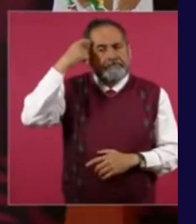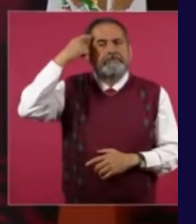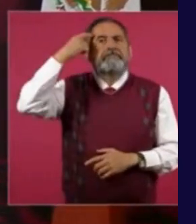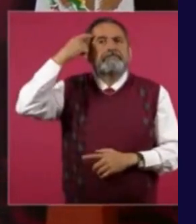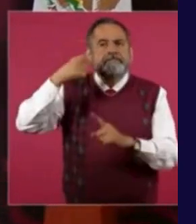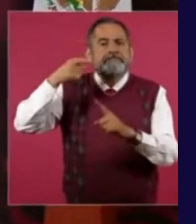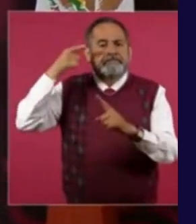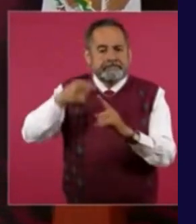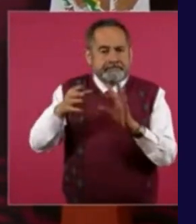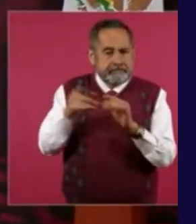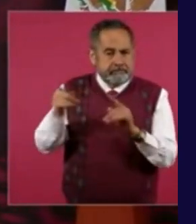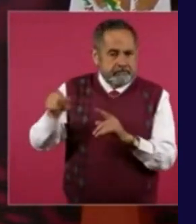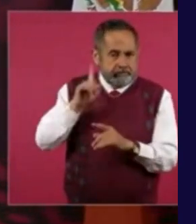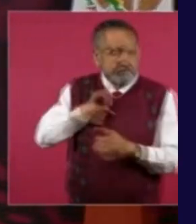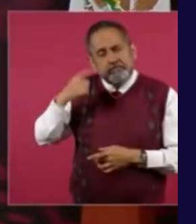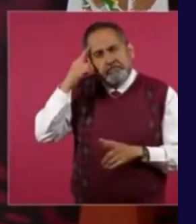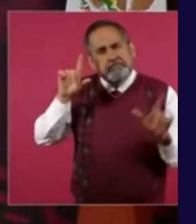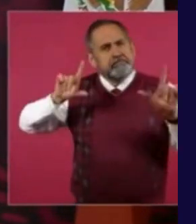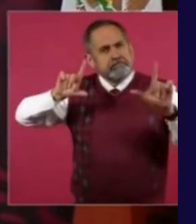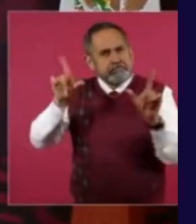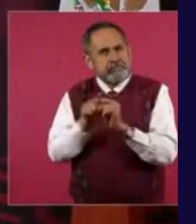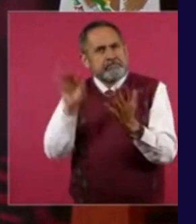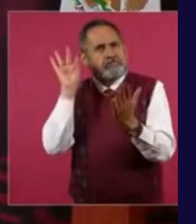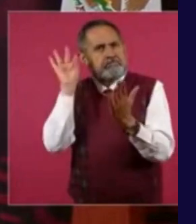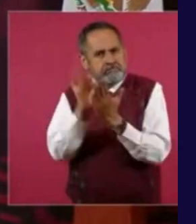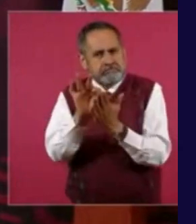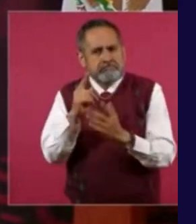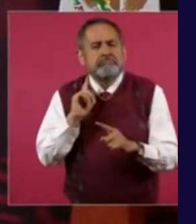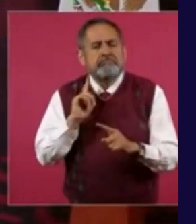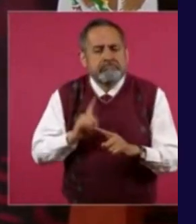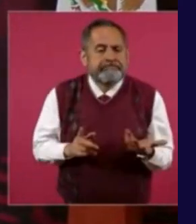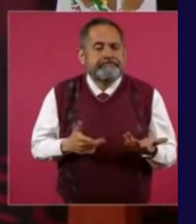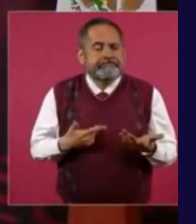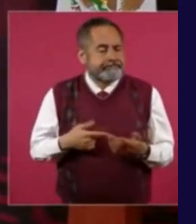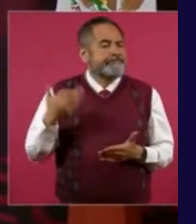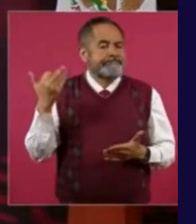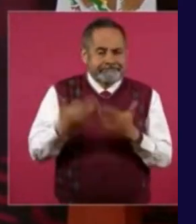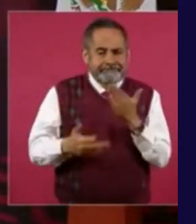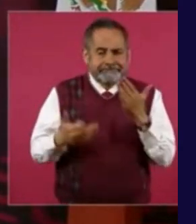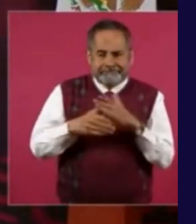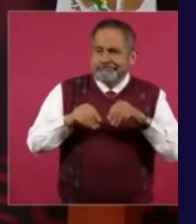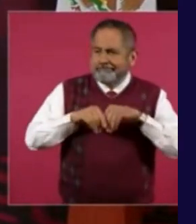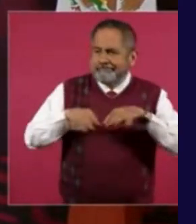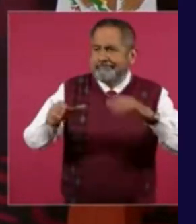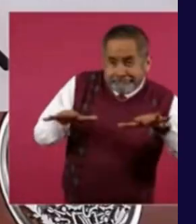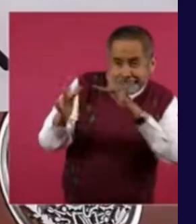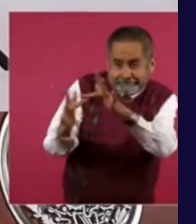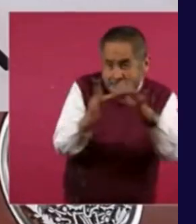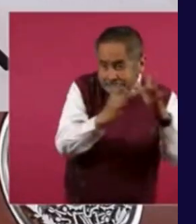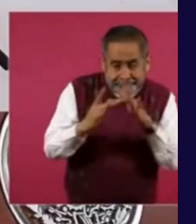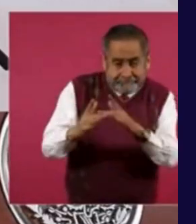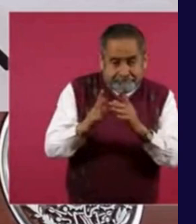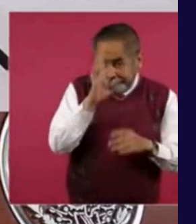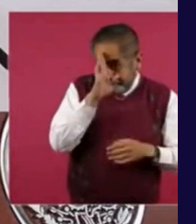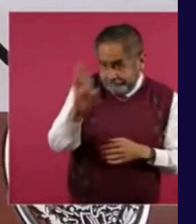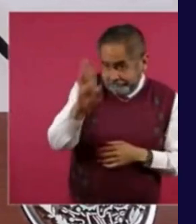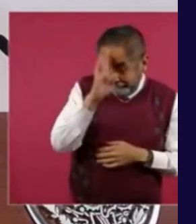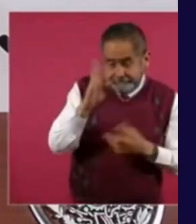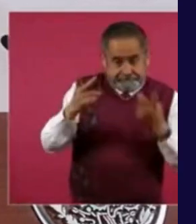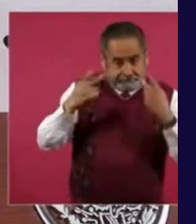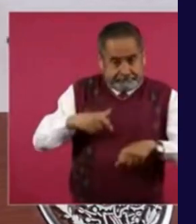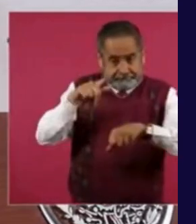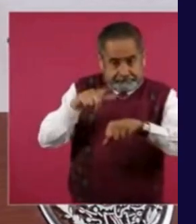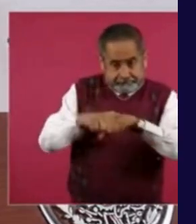su llamado a la paz mundial y en contra de cualquier conflicto bélico sugiriendo que el enfoque debe ser en la diplomacia y el